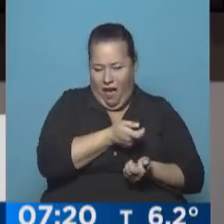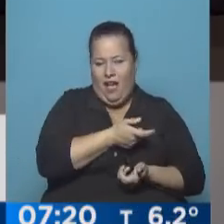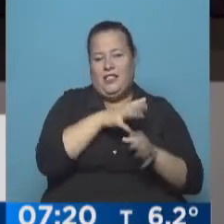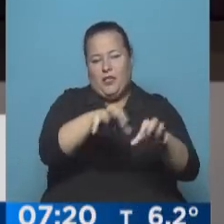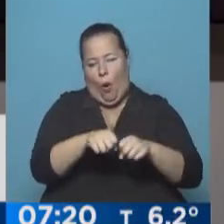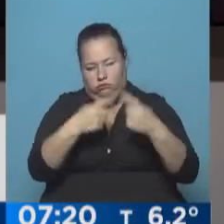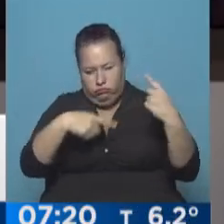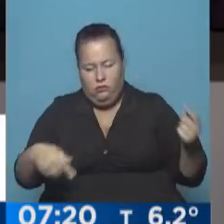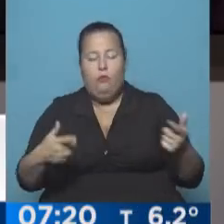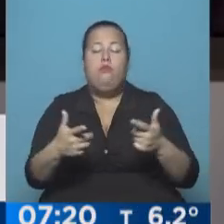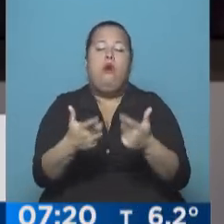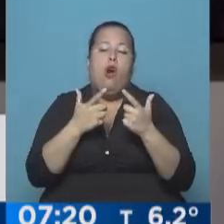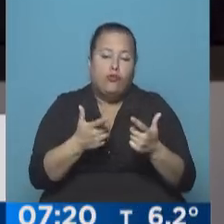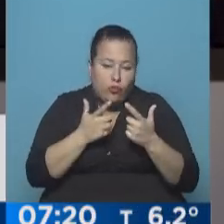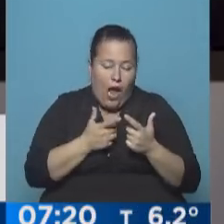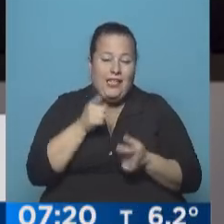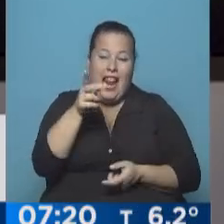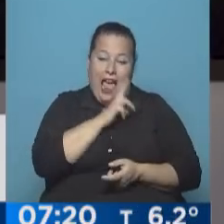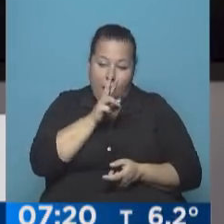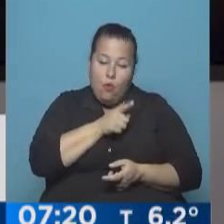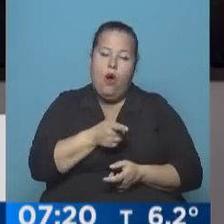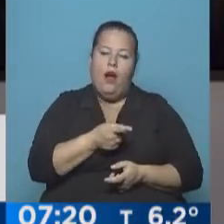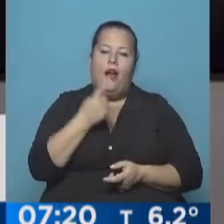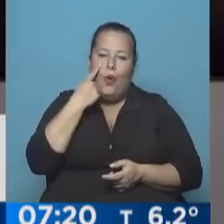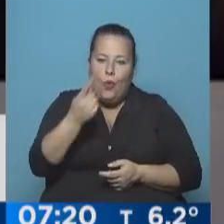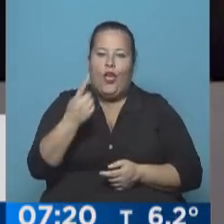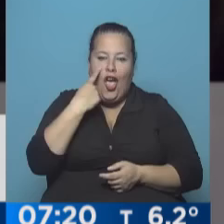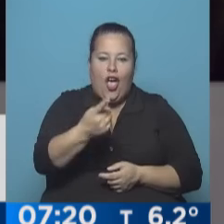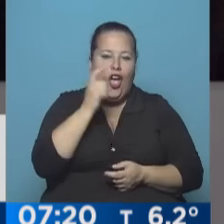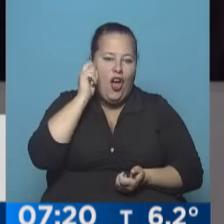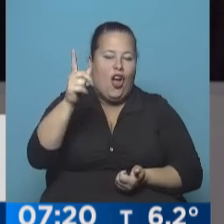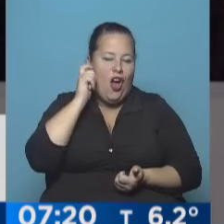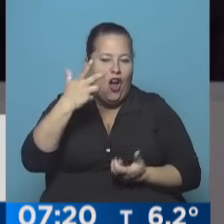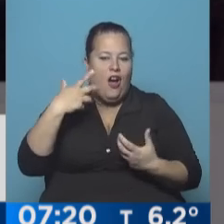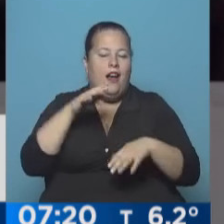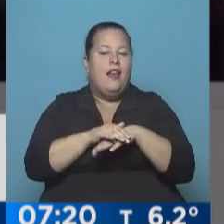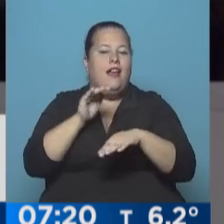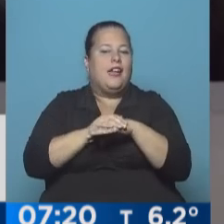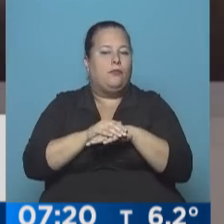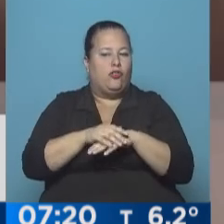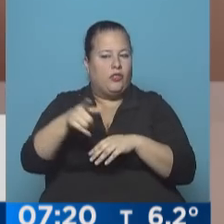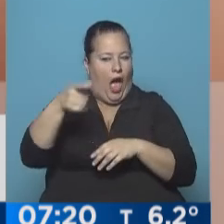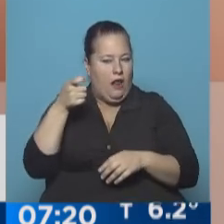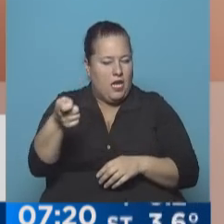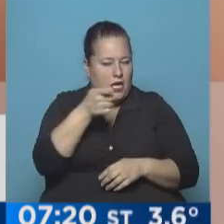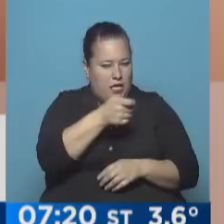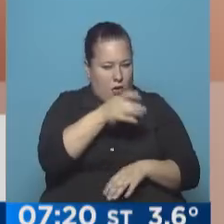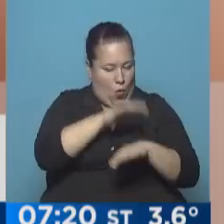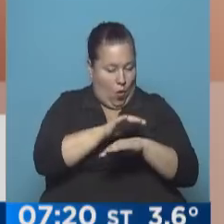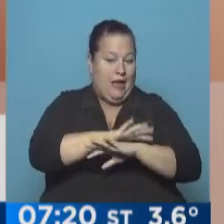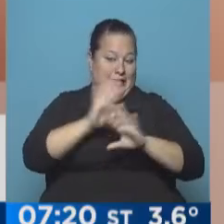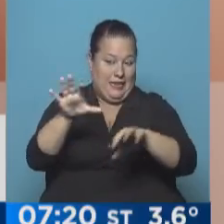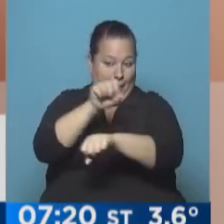Por suerte, esta mujer logró ver a muchos de los responsables de esos delitos procesados.